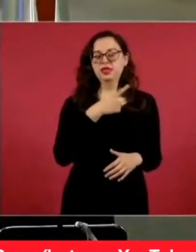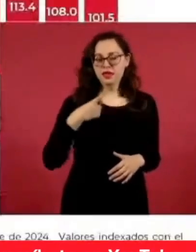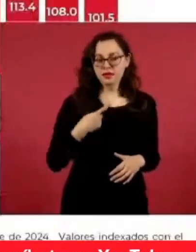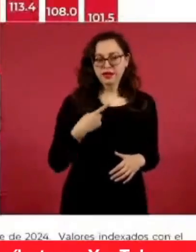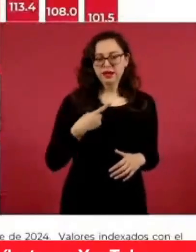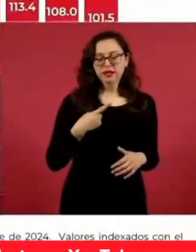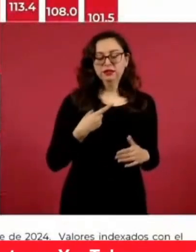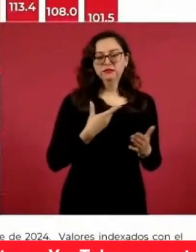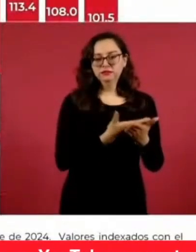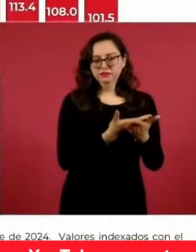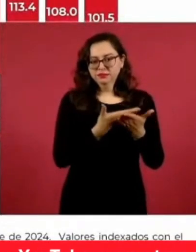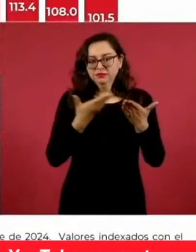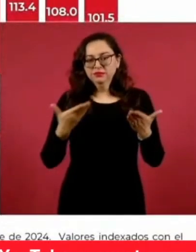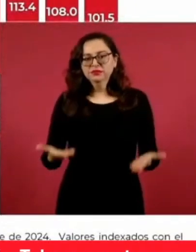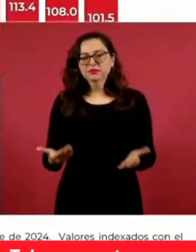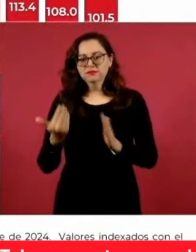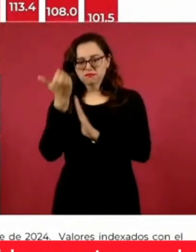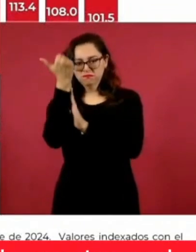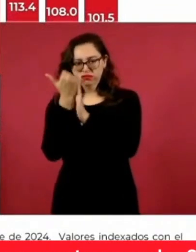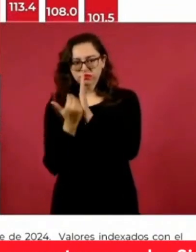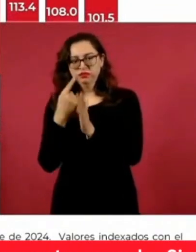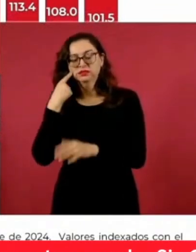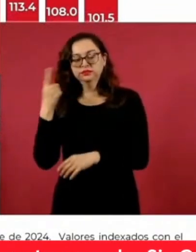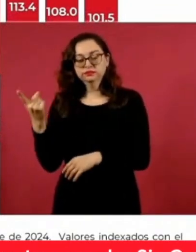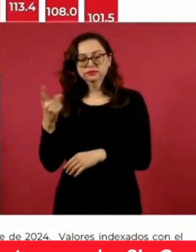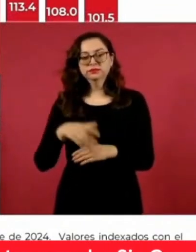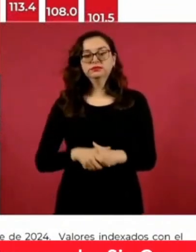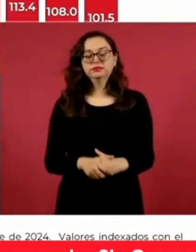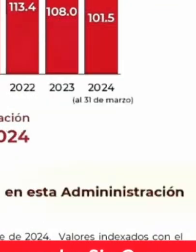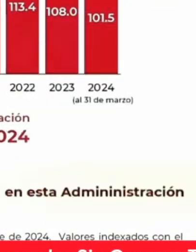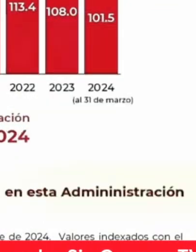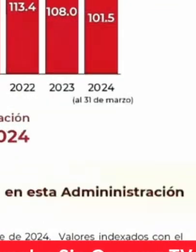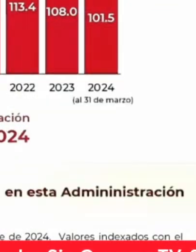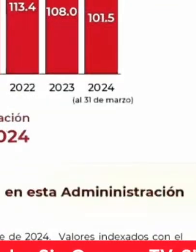En el 24, 101.000.